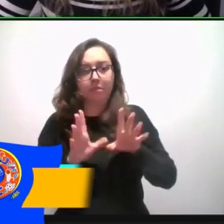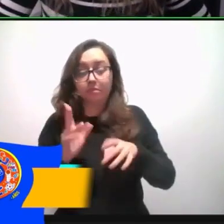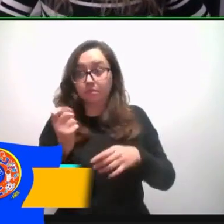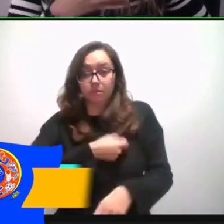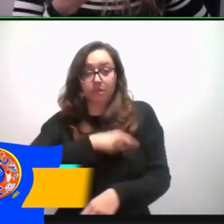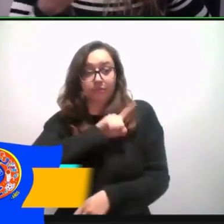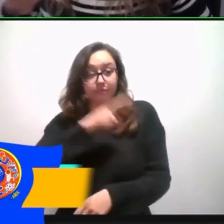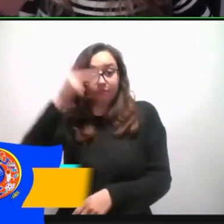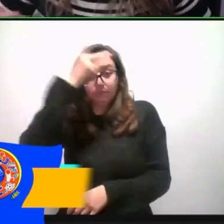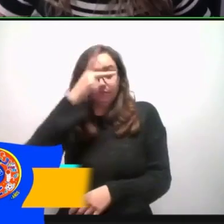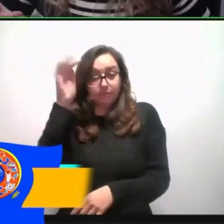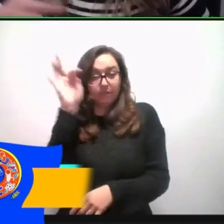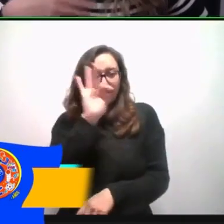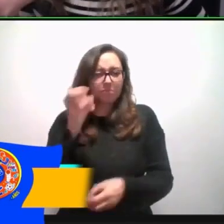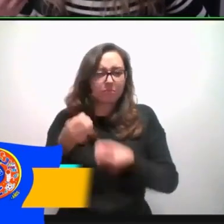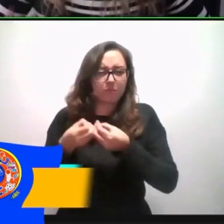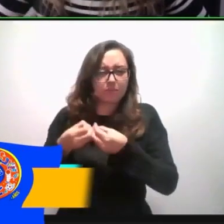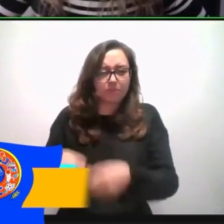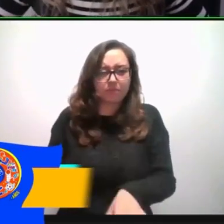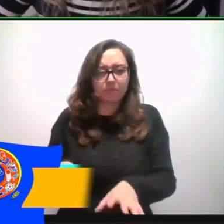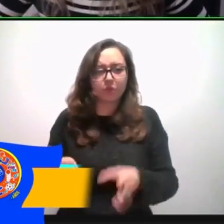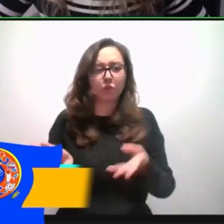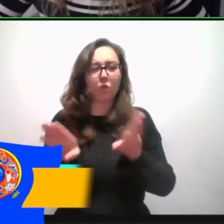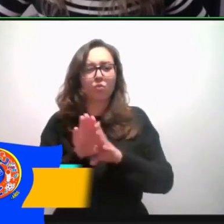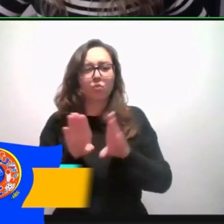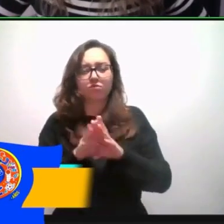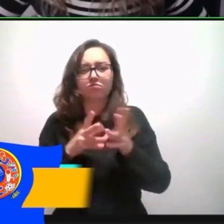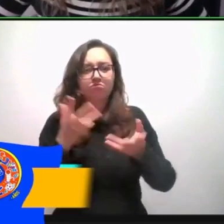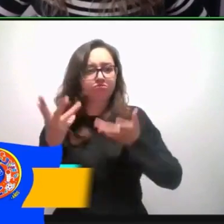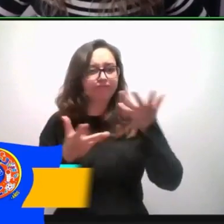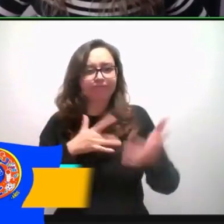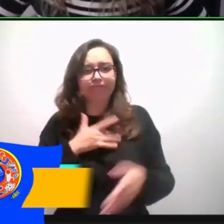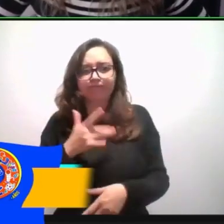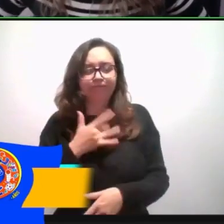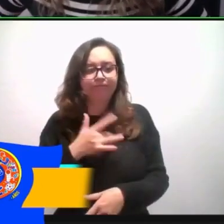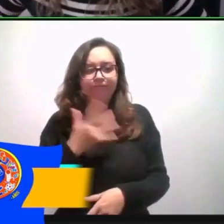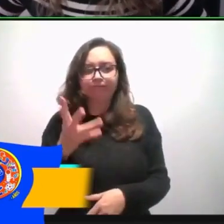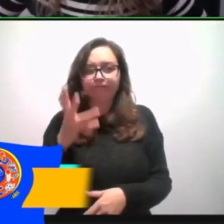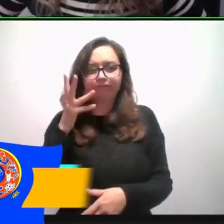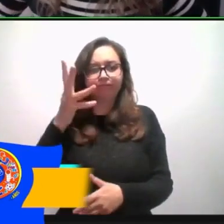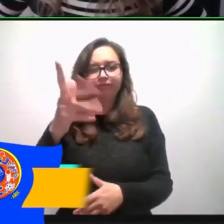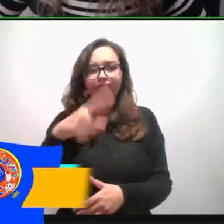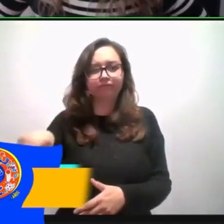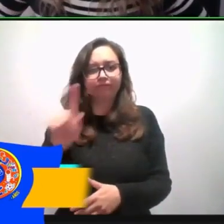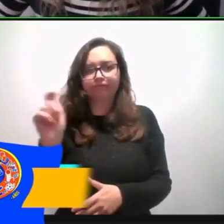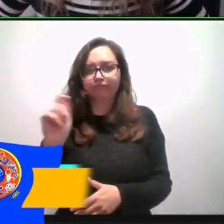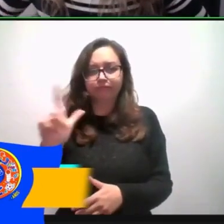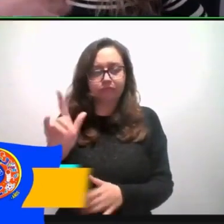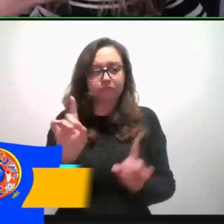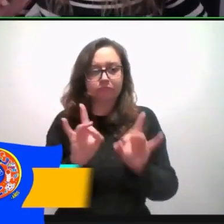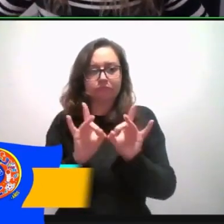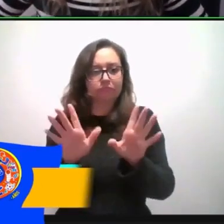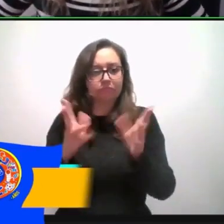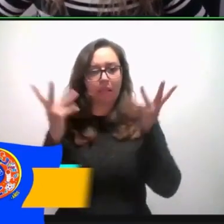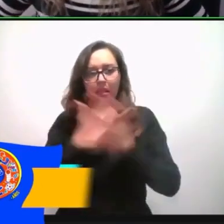y para su futuro desempeño como deportistas de alto rendimiento? No sé si la doctora Maura quisiera hacernos un